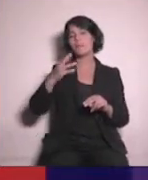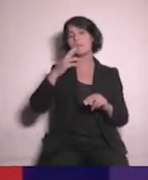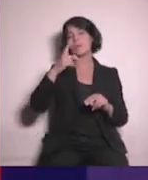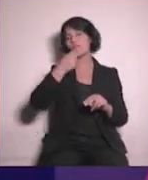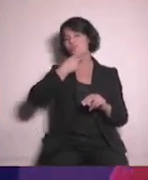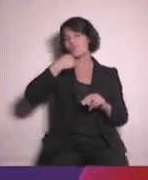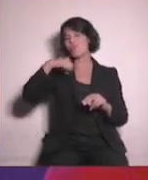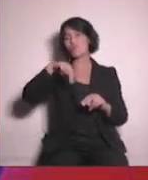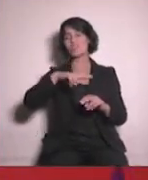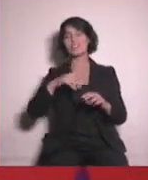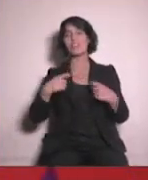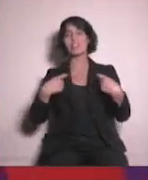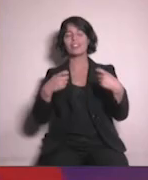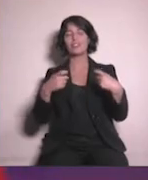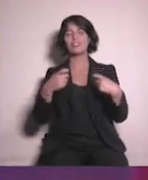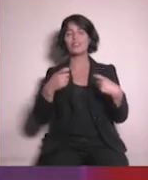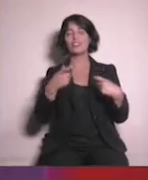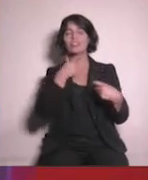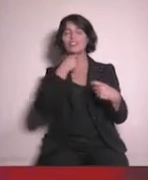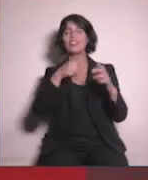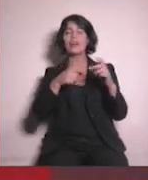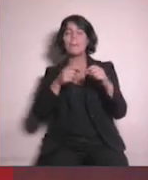gestión abarca mucho más